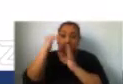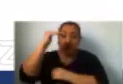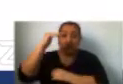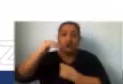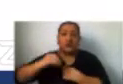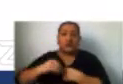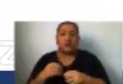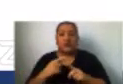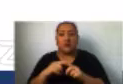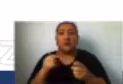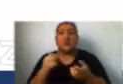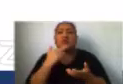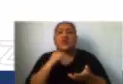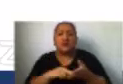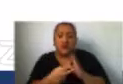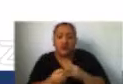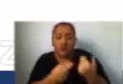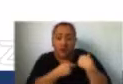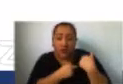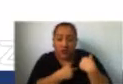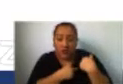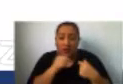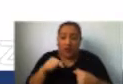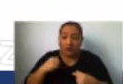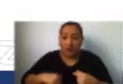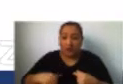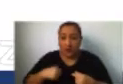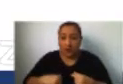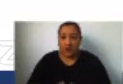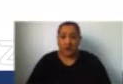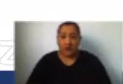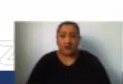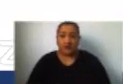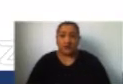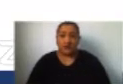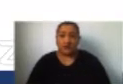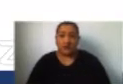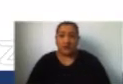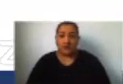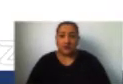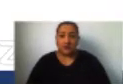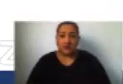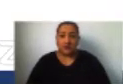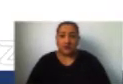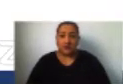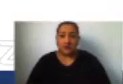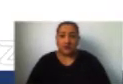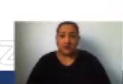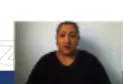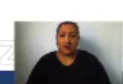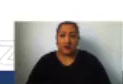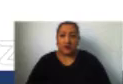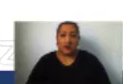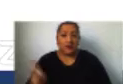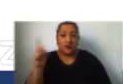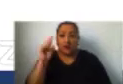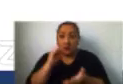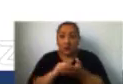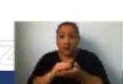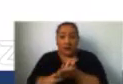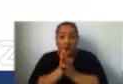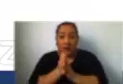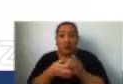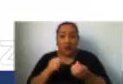las facultades que tiene el municipio, en las cuales no está esta disposición, sino que además